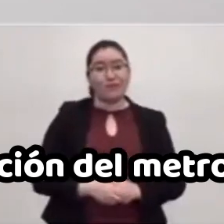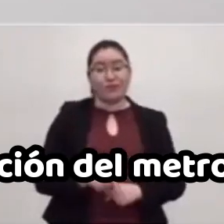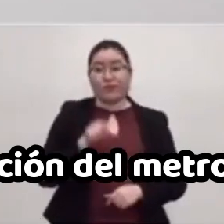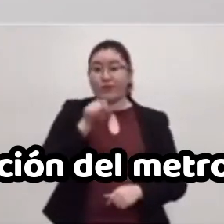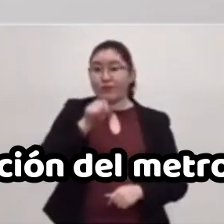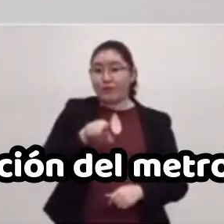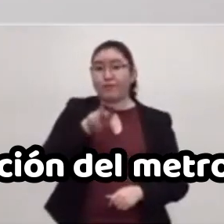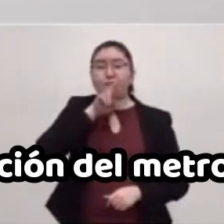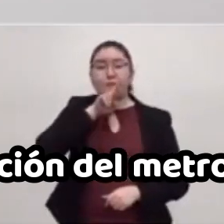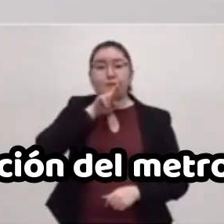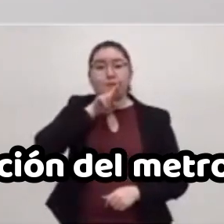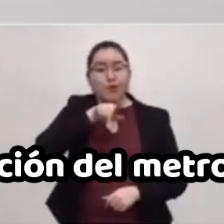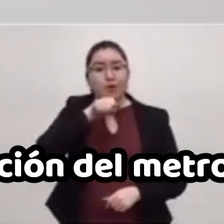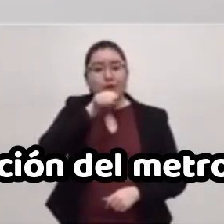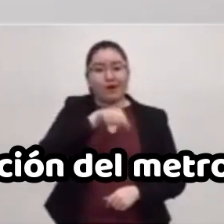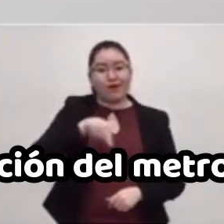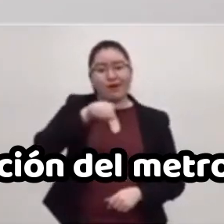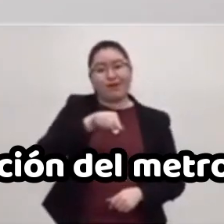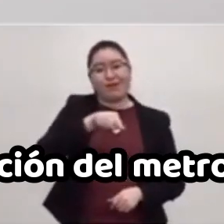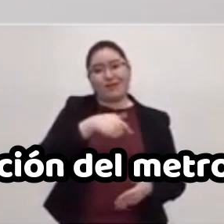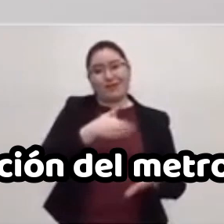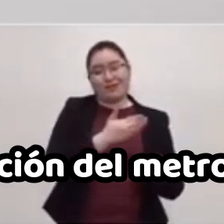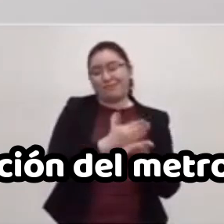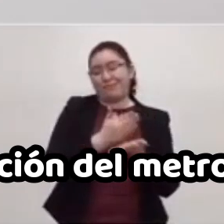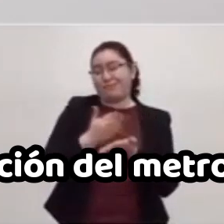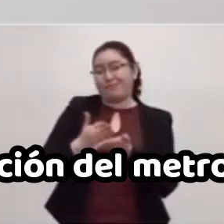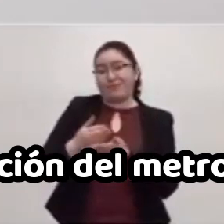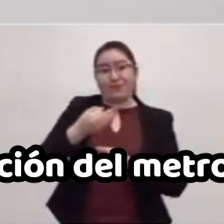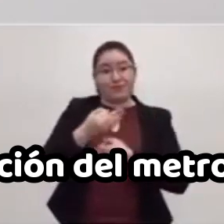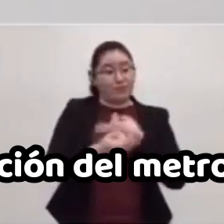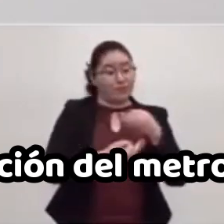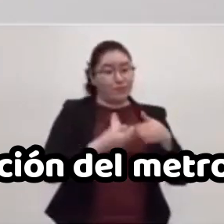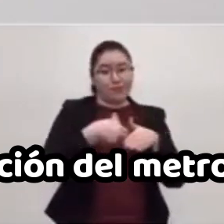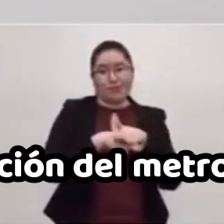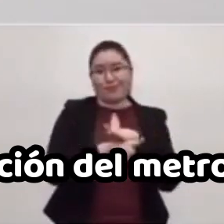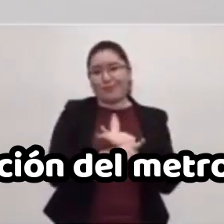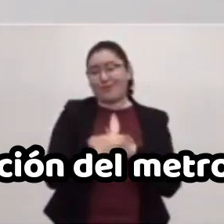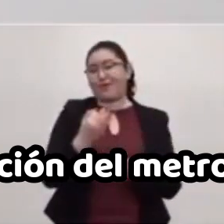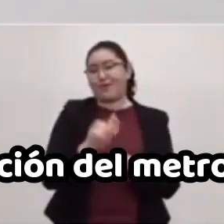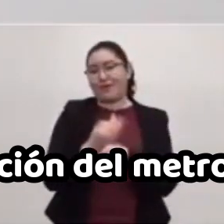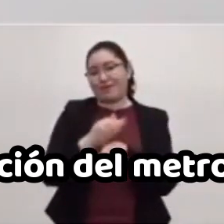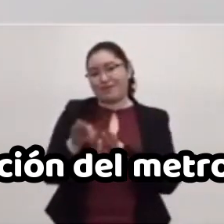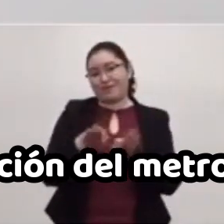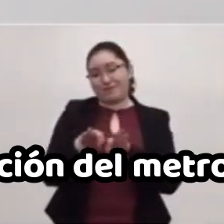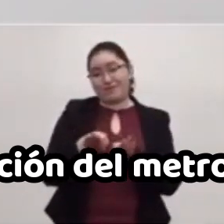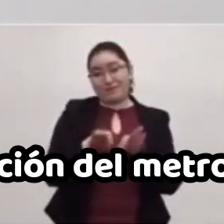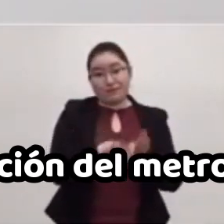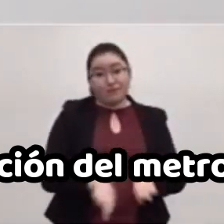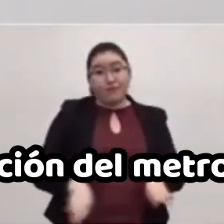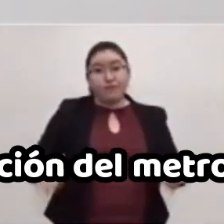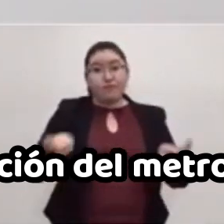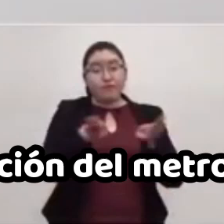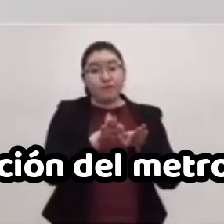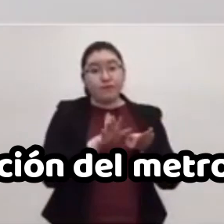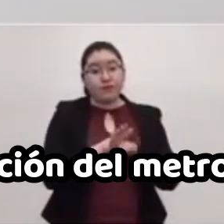mejora sustantiva y modernización de las estaciones, de todas las líneas del metro que operan actualmente, particularmente la 1, la 2